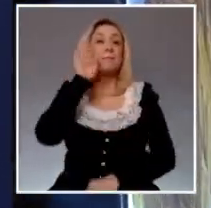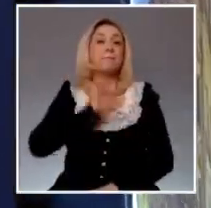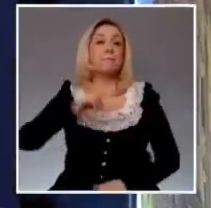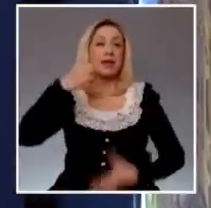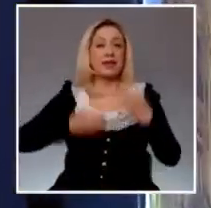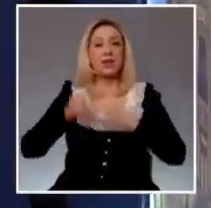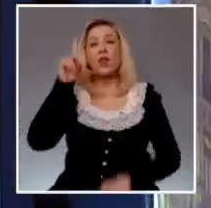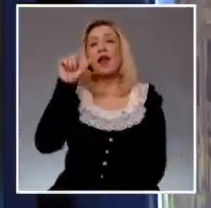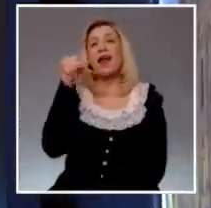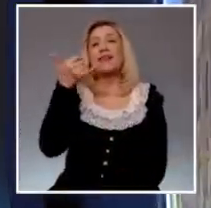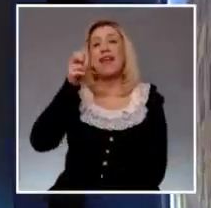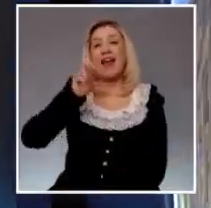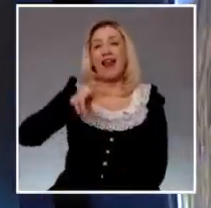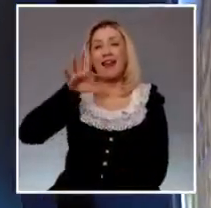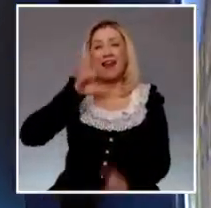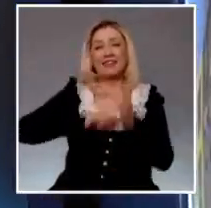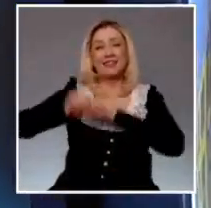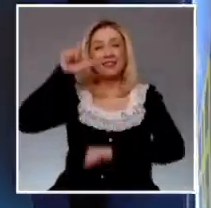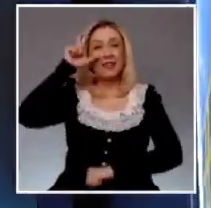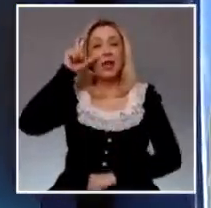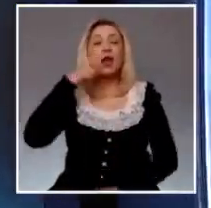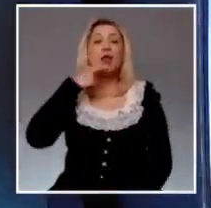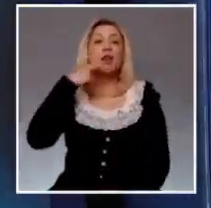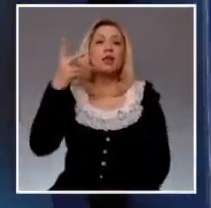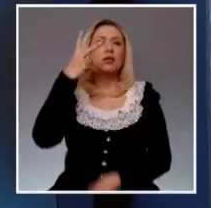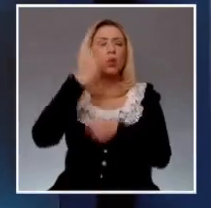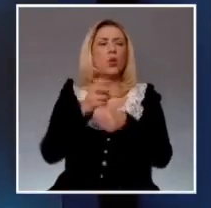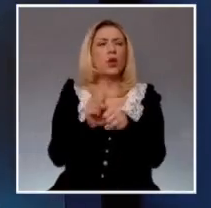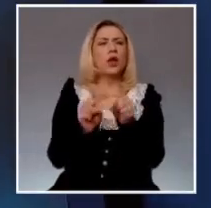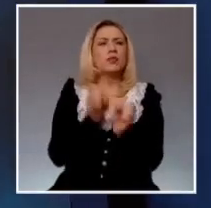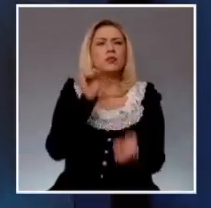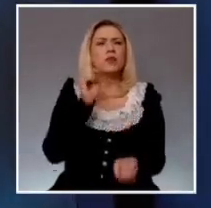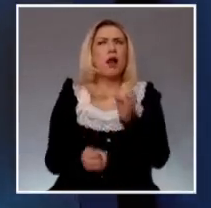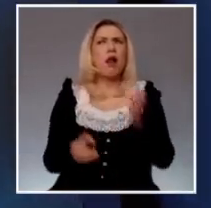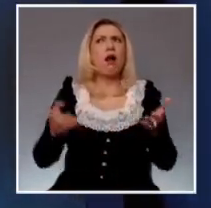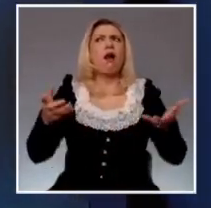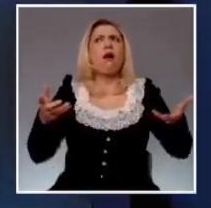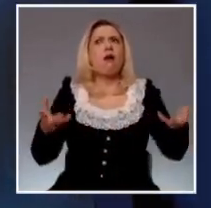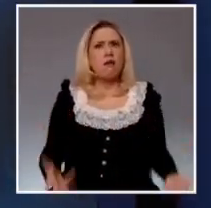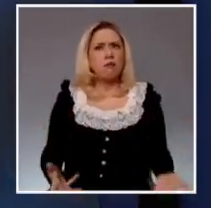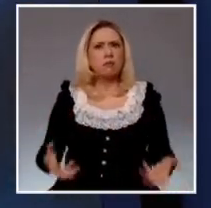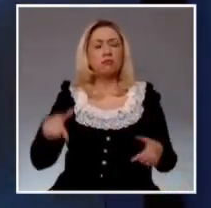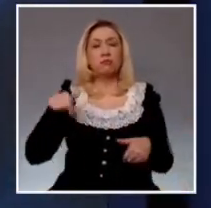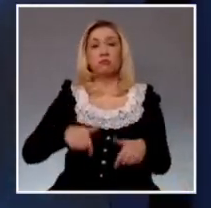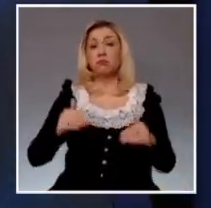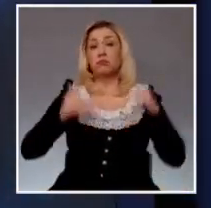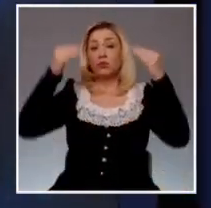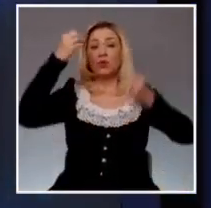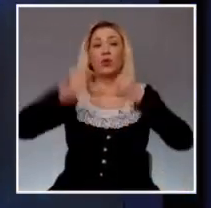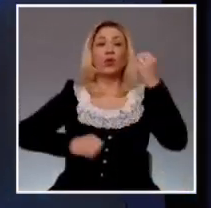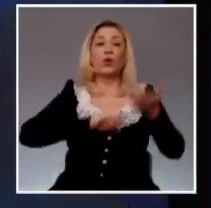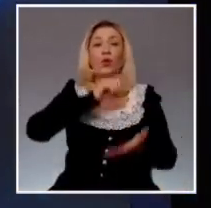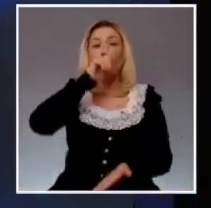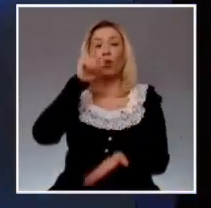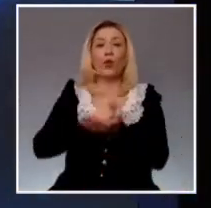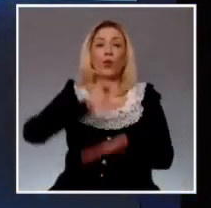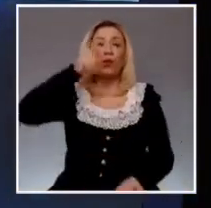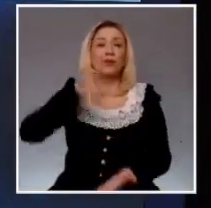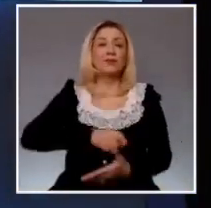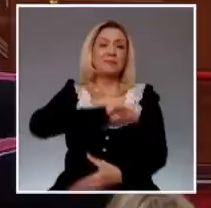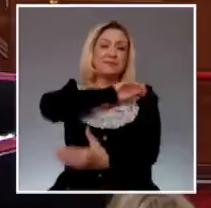presentó el informe de la segunda sala, en el que destacó que el máximo tribunal no cae en provocaciones ante los ataques a su autonomía.